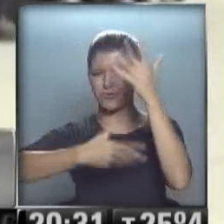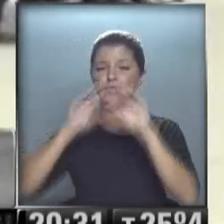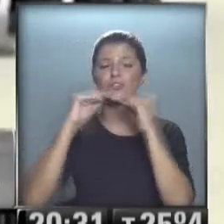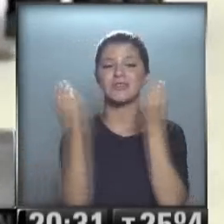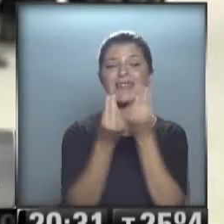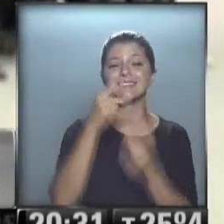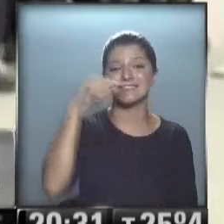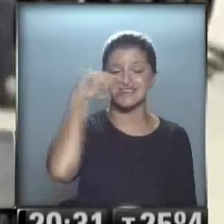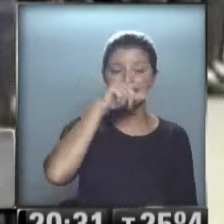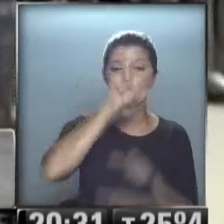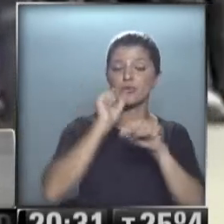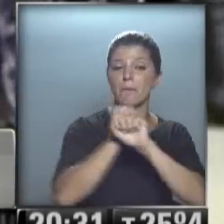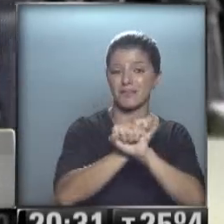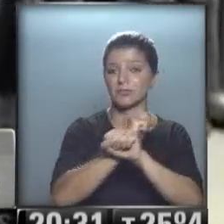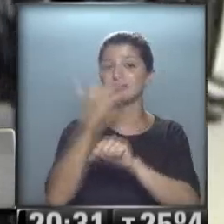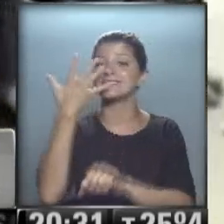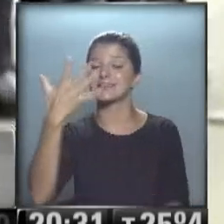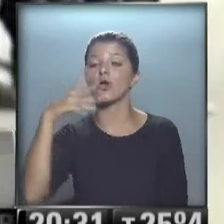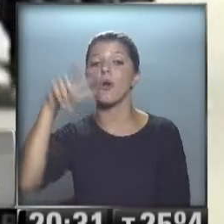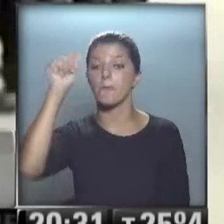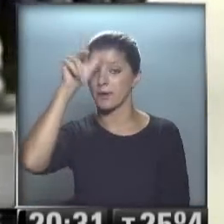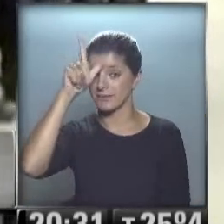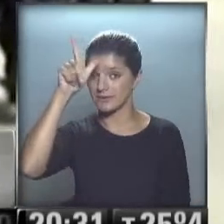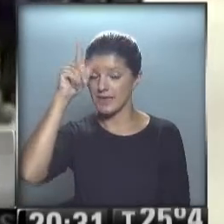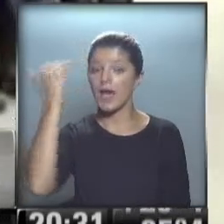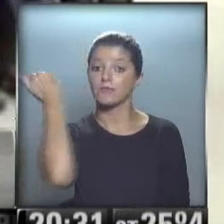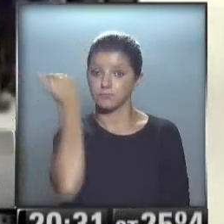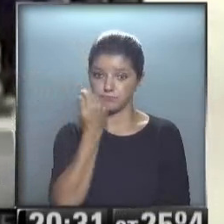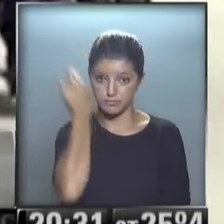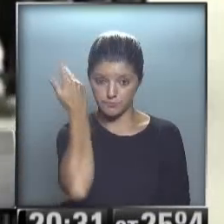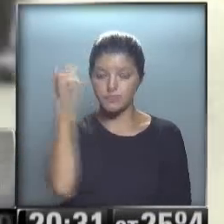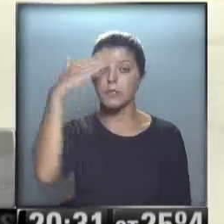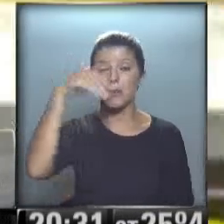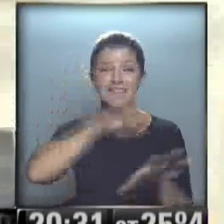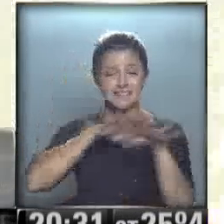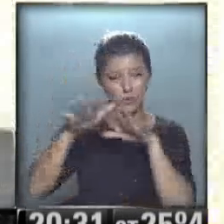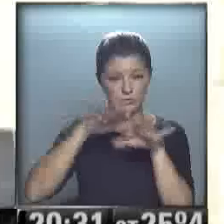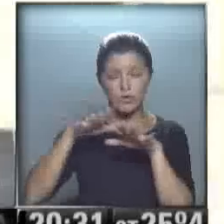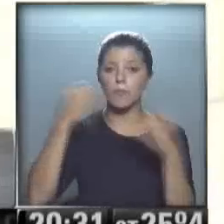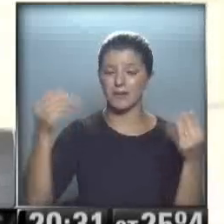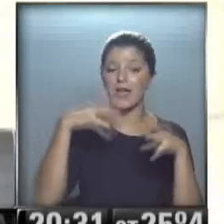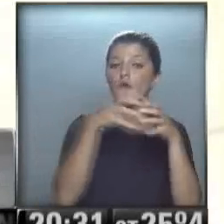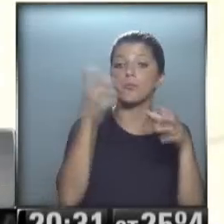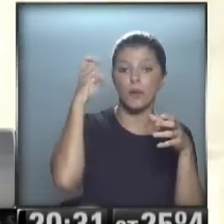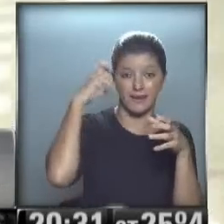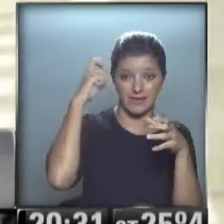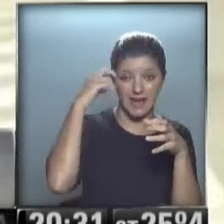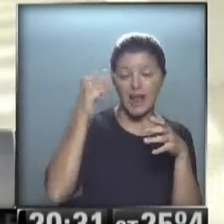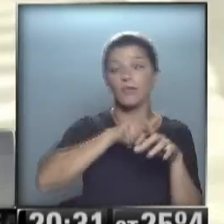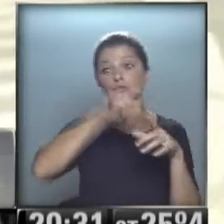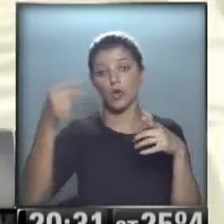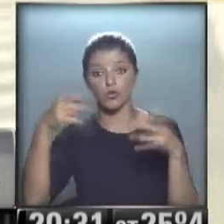5 policías heridos. En plena votación, la polémica se desató luego de que el radicalismo, pese a la oposición de los otros